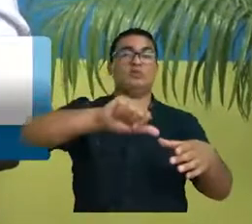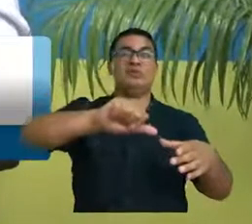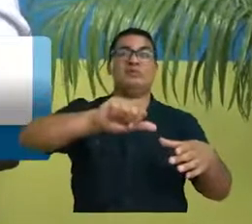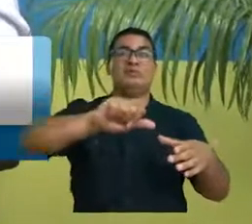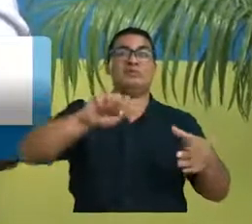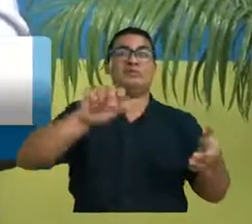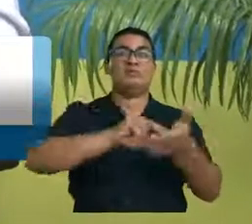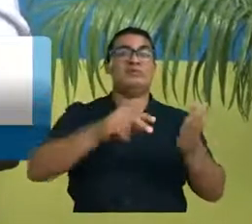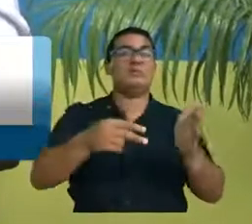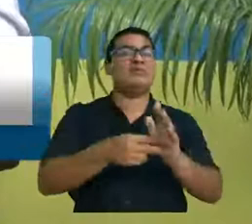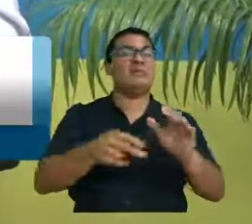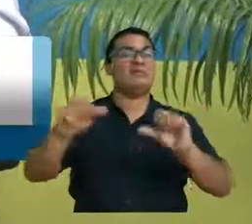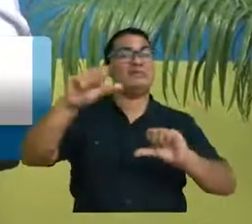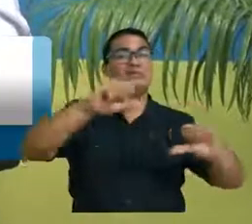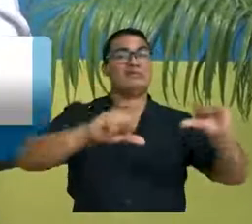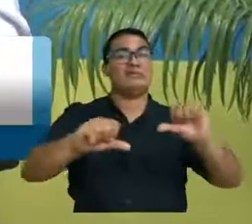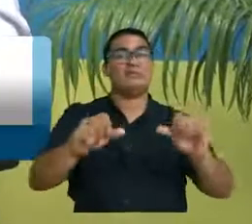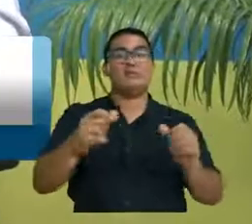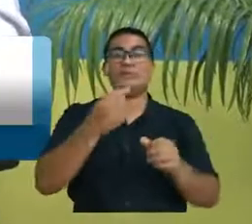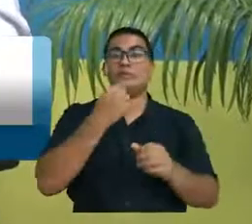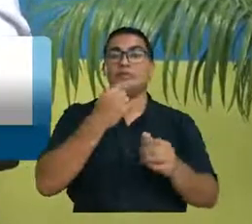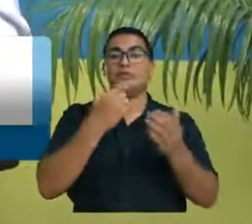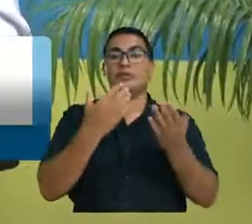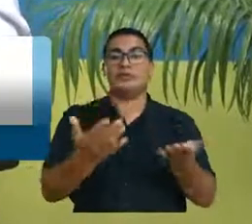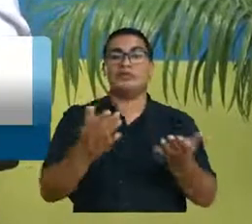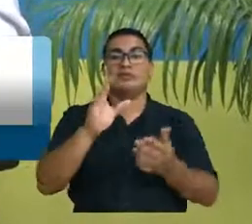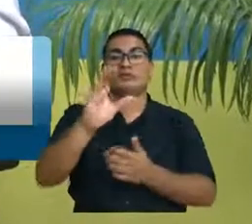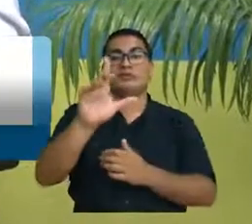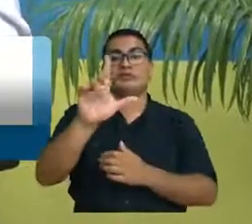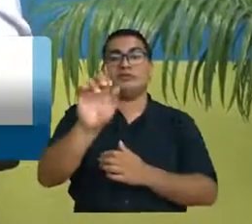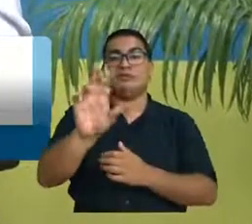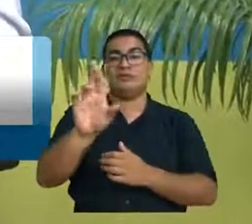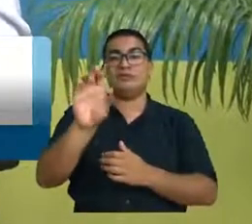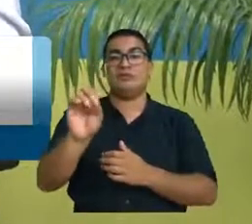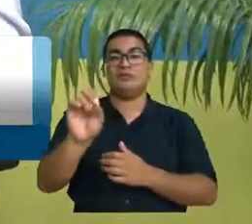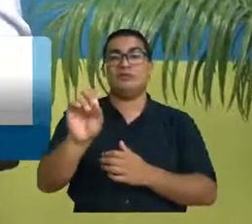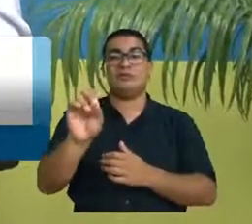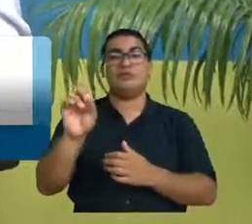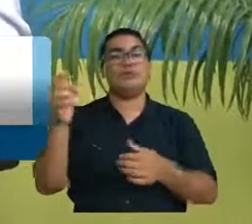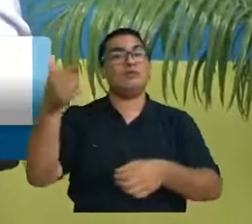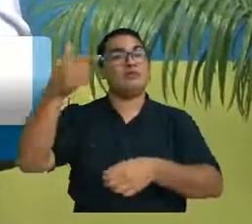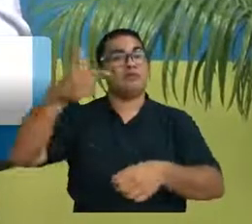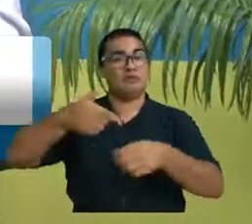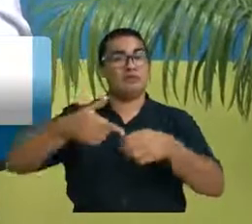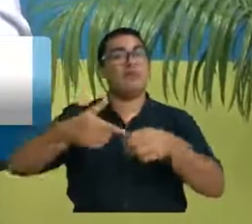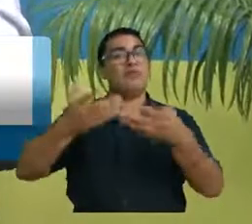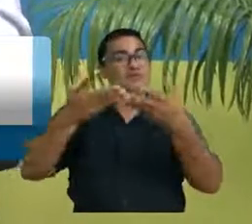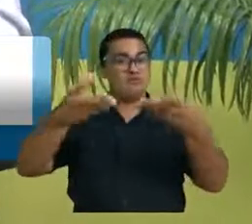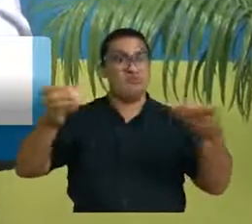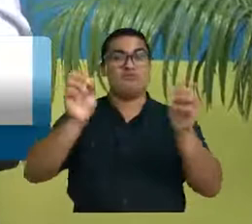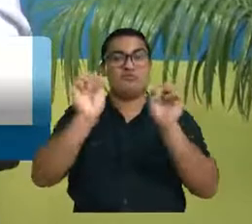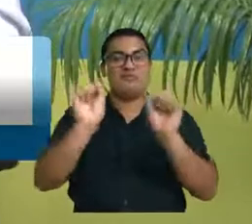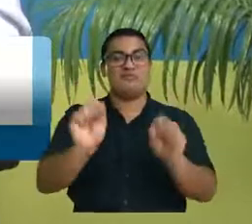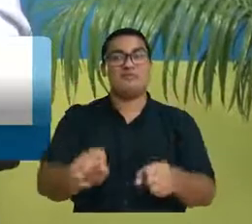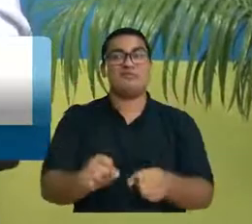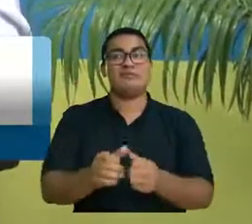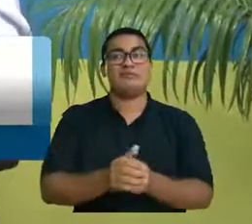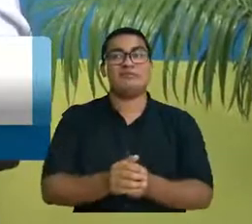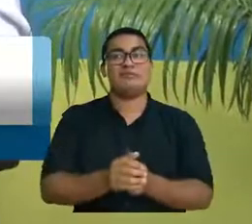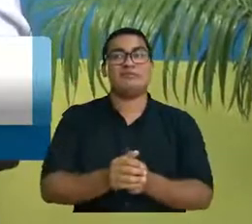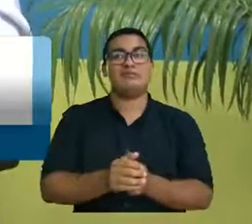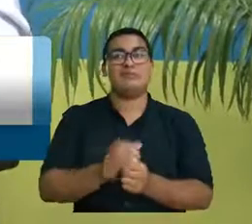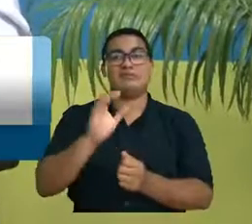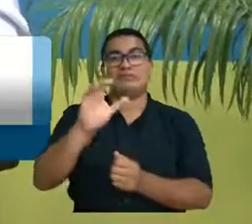una reacción química, puesto que el cloro es un gas que también se puede evaporar. Entonces es un